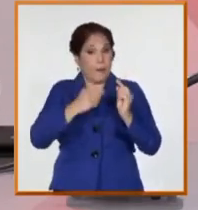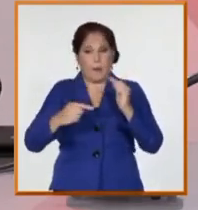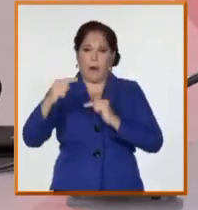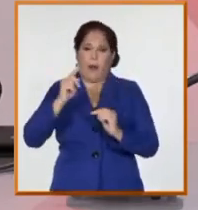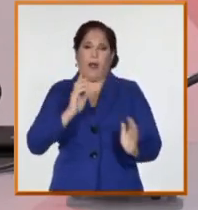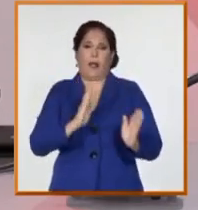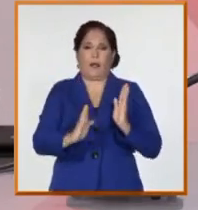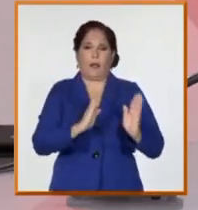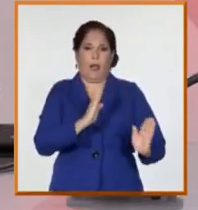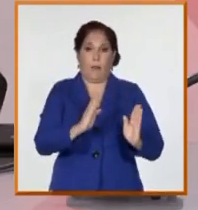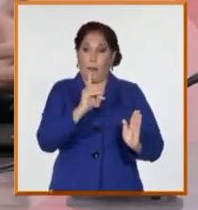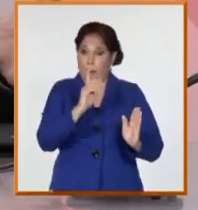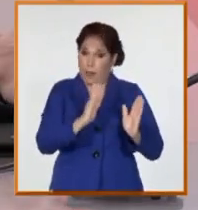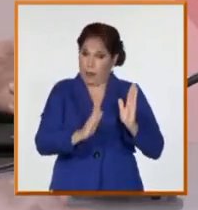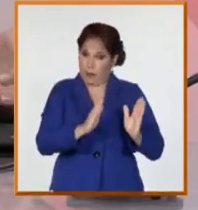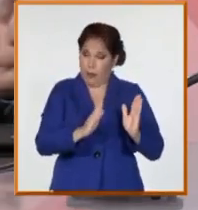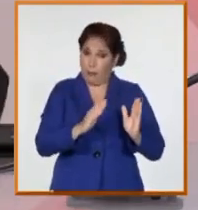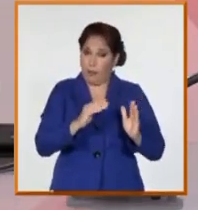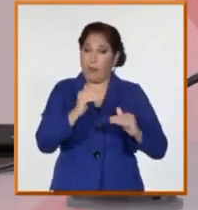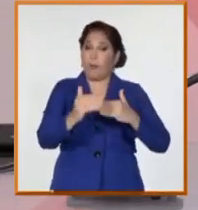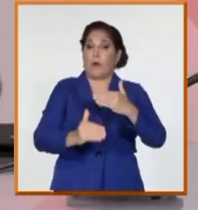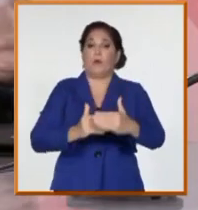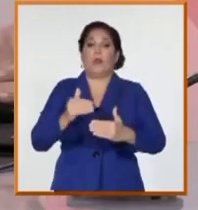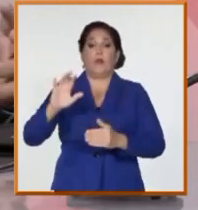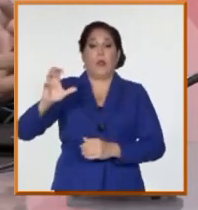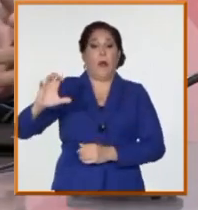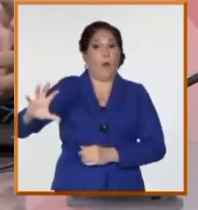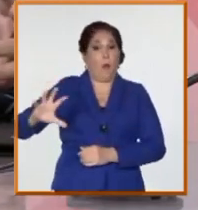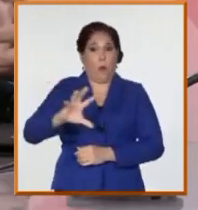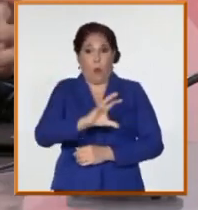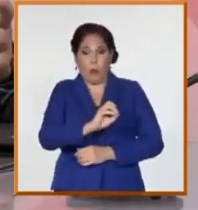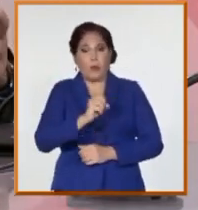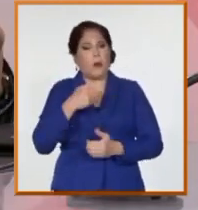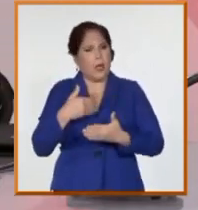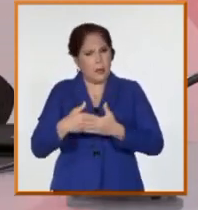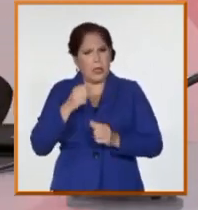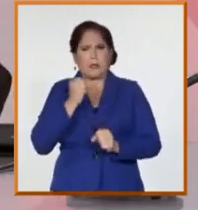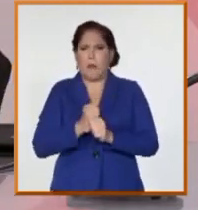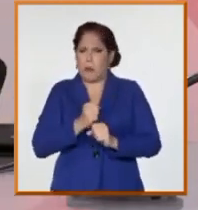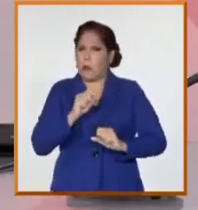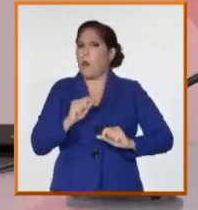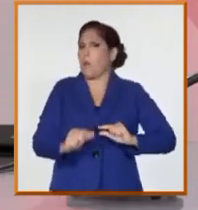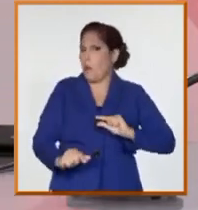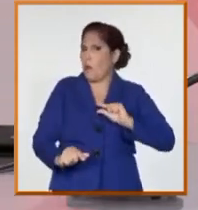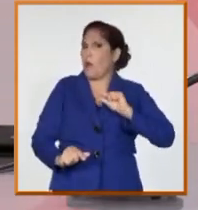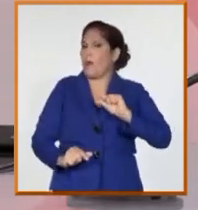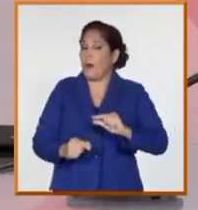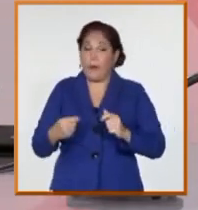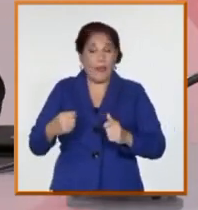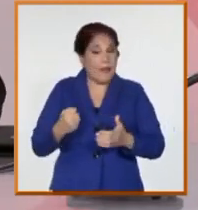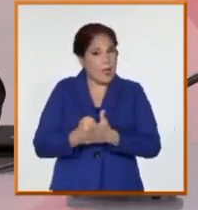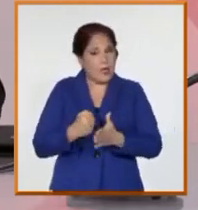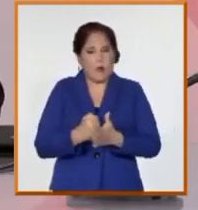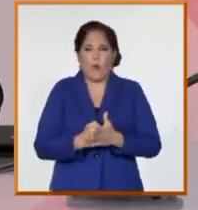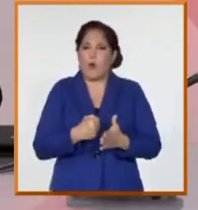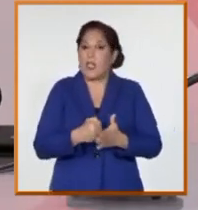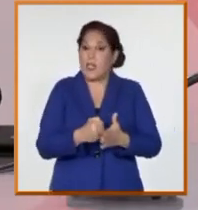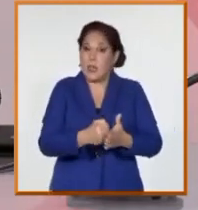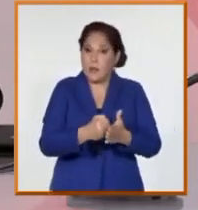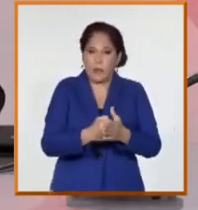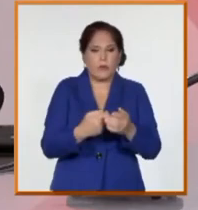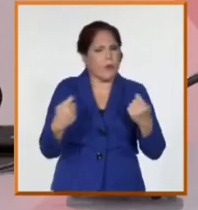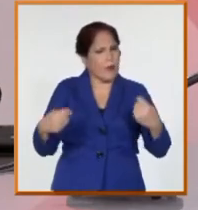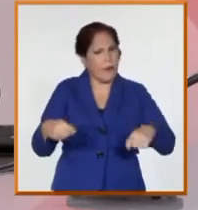fase del proceso de bancarización en el que las entidades pues han venido trabajando pero que tienen ahora que darle un impulso mayor para